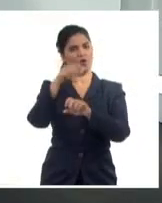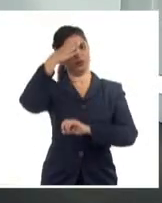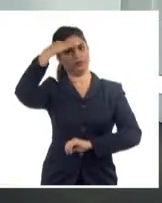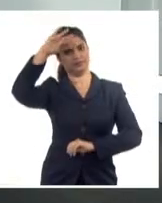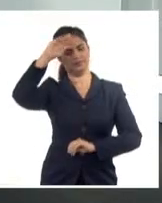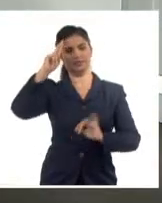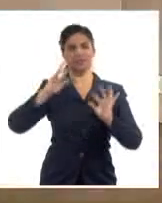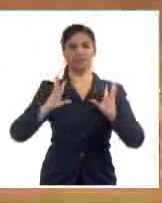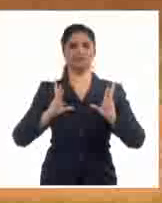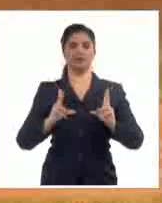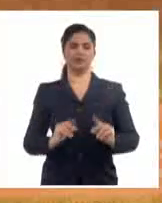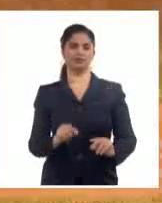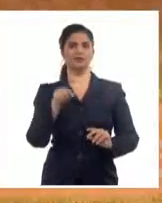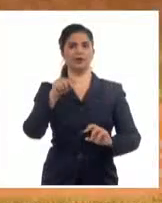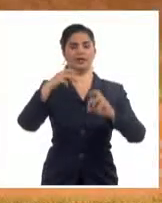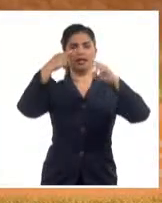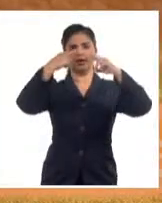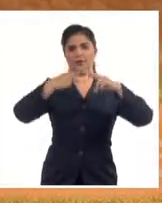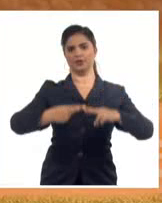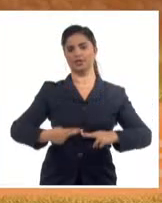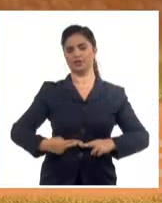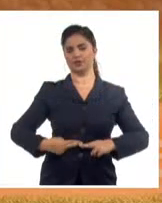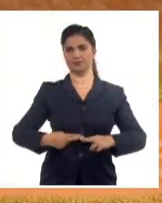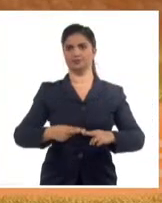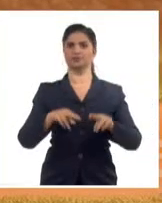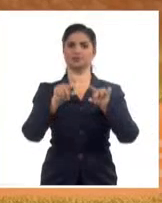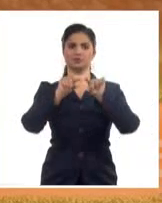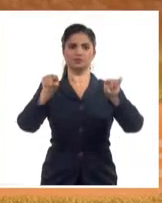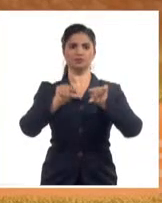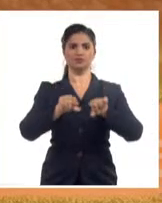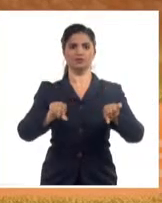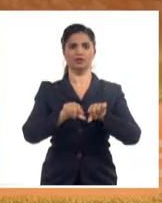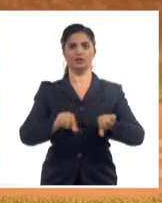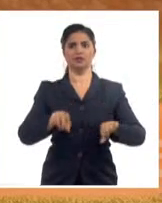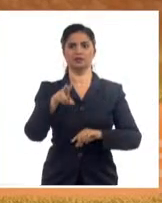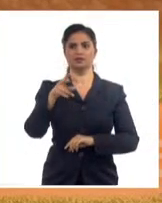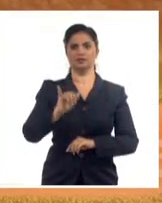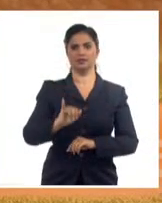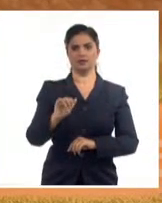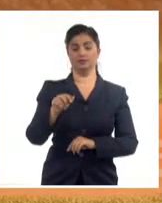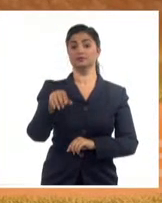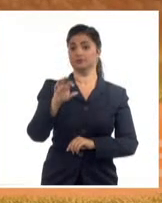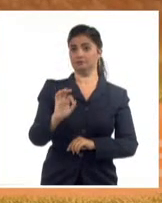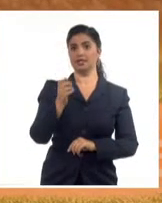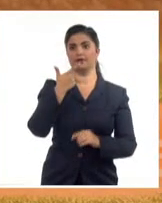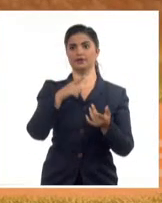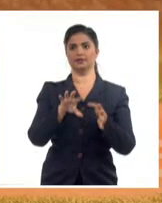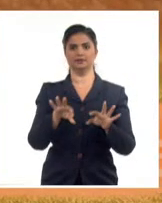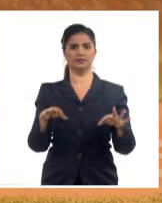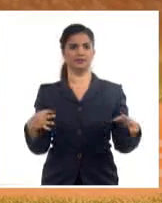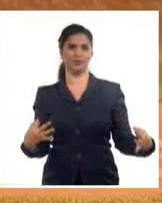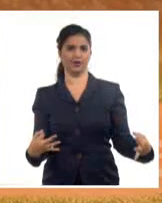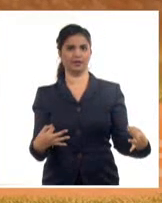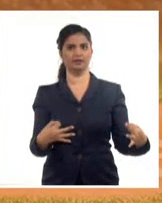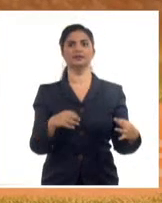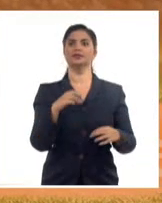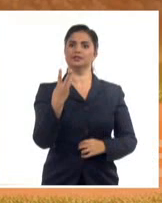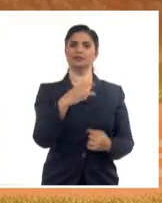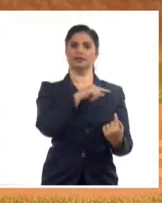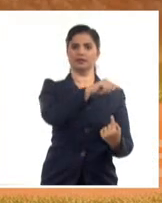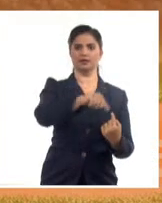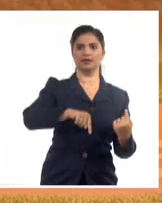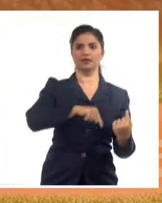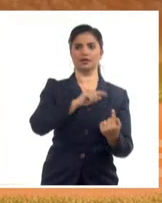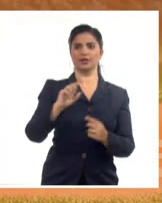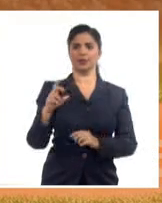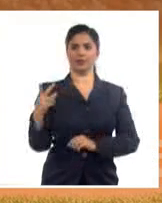la jornada anterior. En el estadio 26 de julio, los Cazadores de Artemisa fueron superiores a las Tunas 3-2 en juego